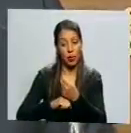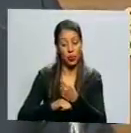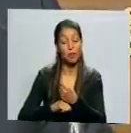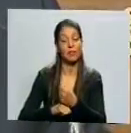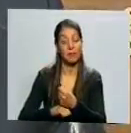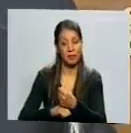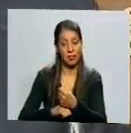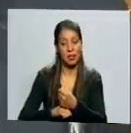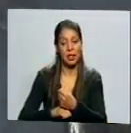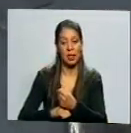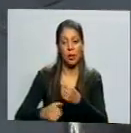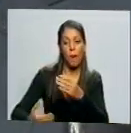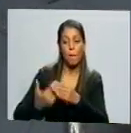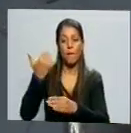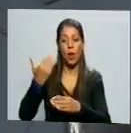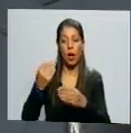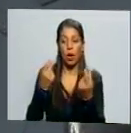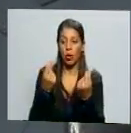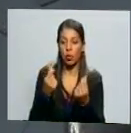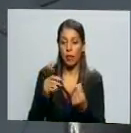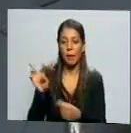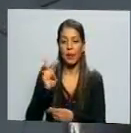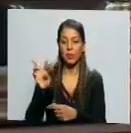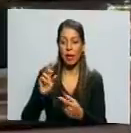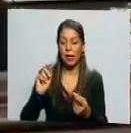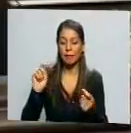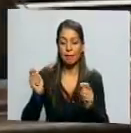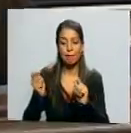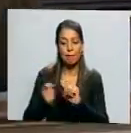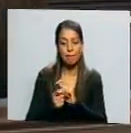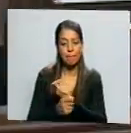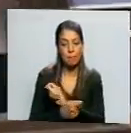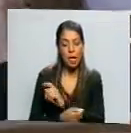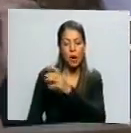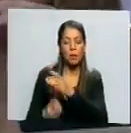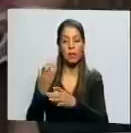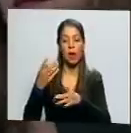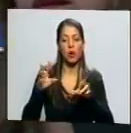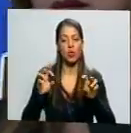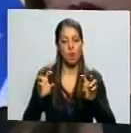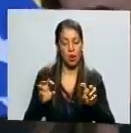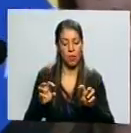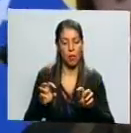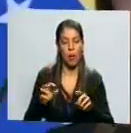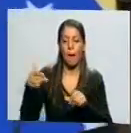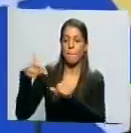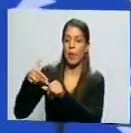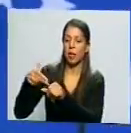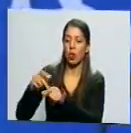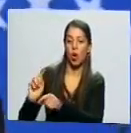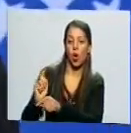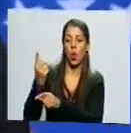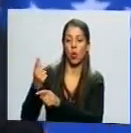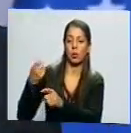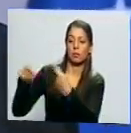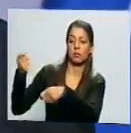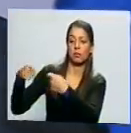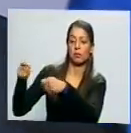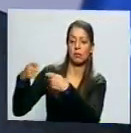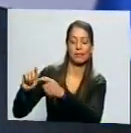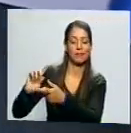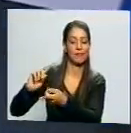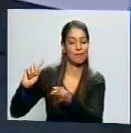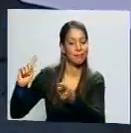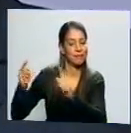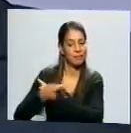un nuevo modelo económico. Nosotros muchas veces hemos escuchado que debemos salir del rentismo petrolero. En todos los